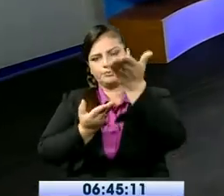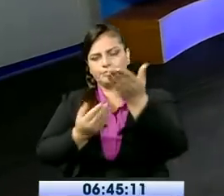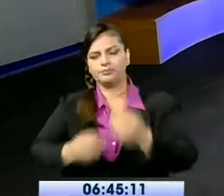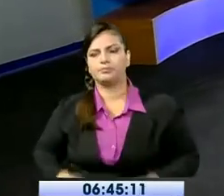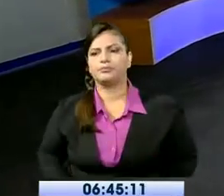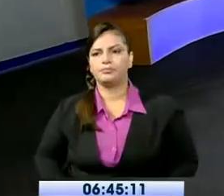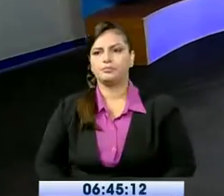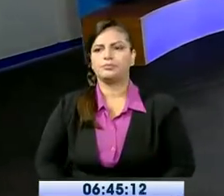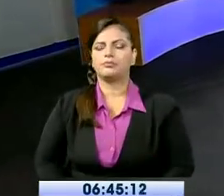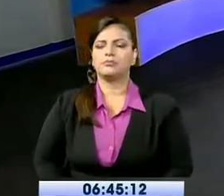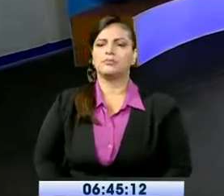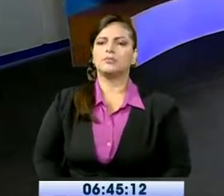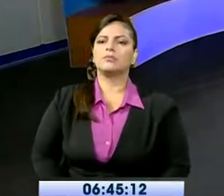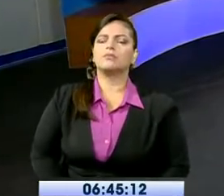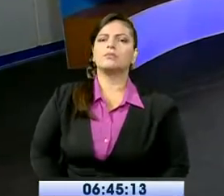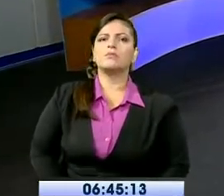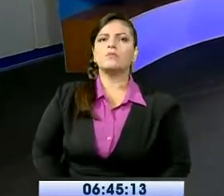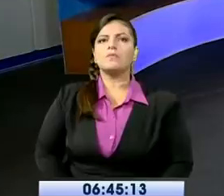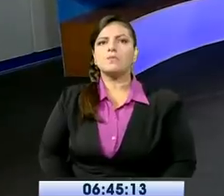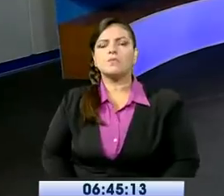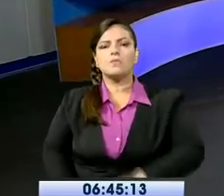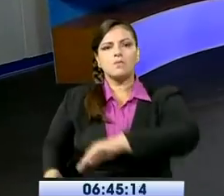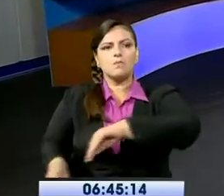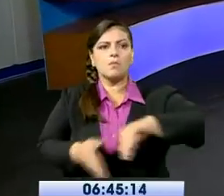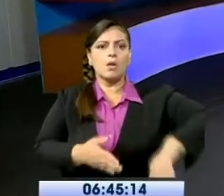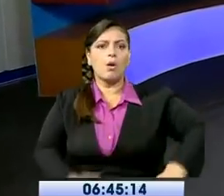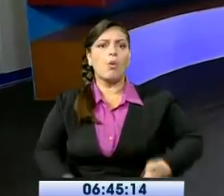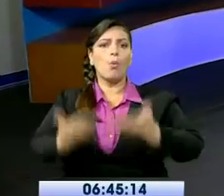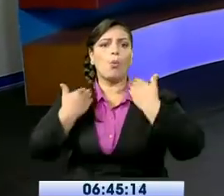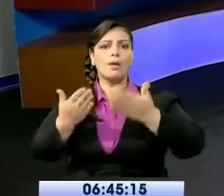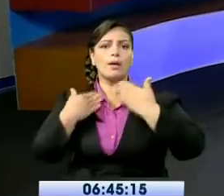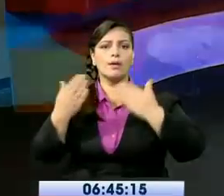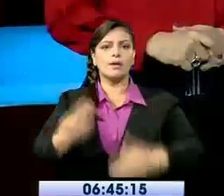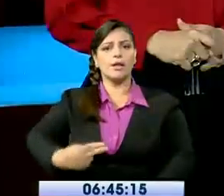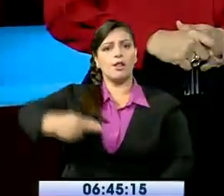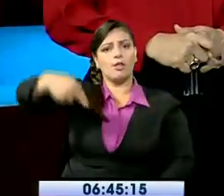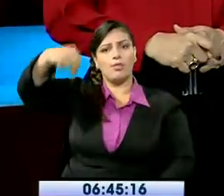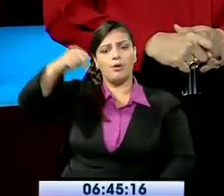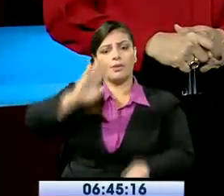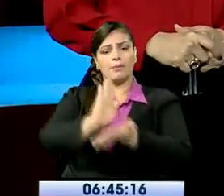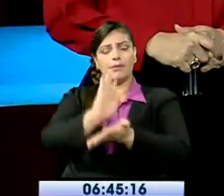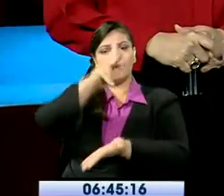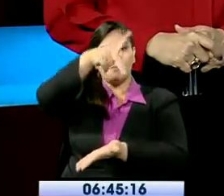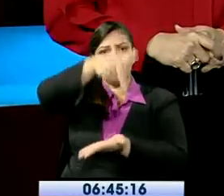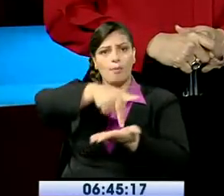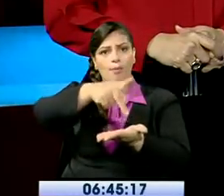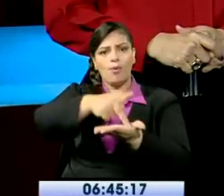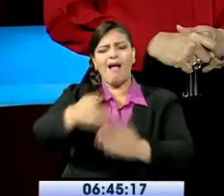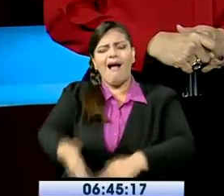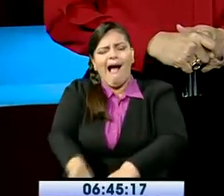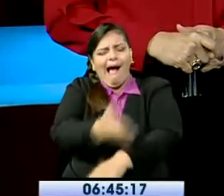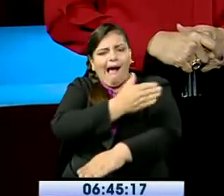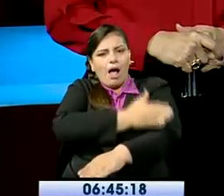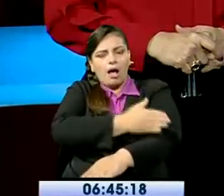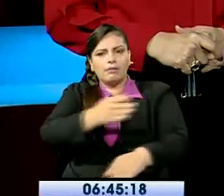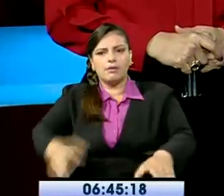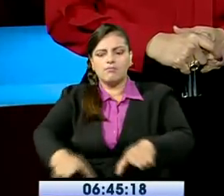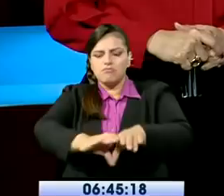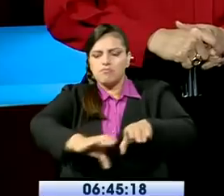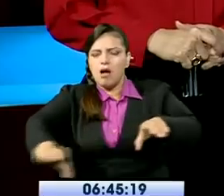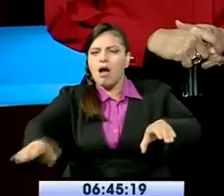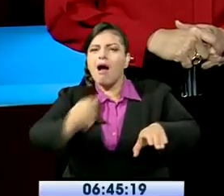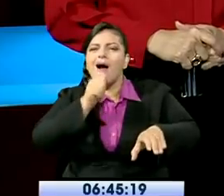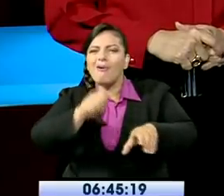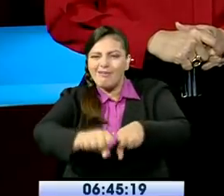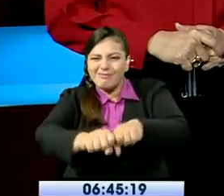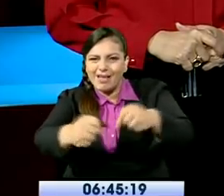Y una vez culminados los trabajos de reparación en el acueducto de Bastión Popular, el servicio de agua potable se restableció